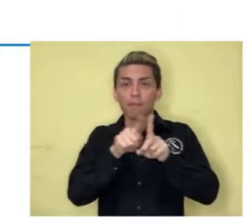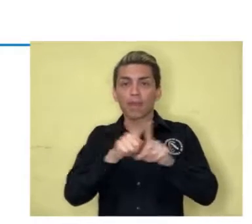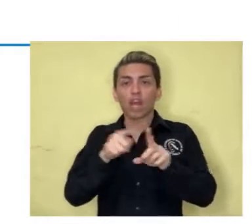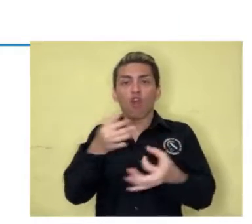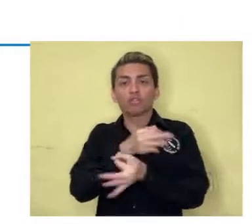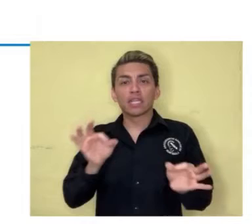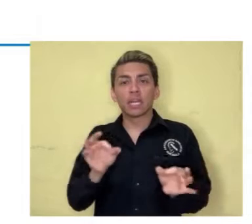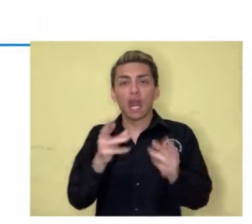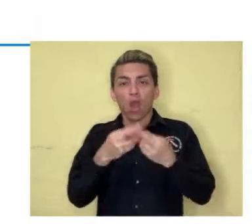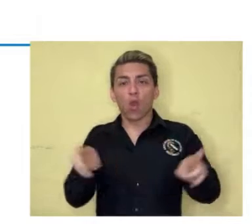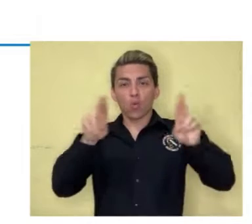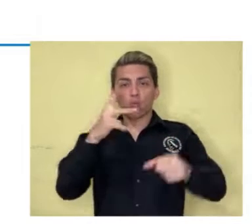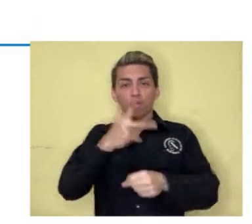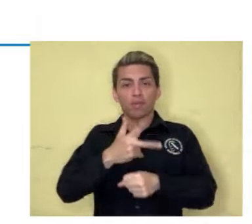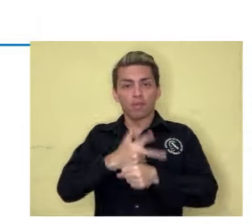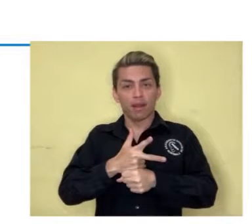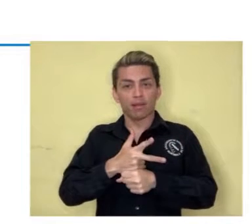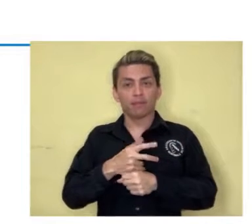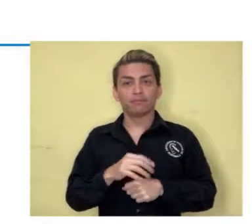WACNUD.